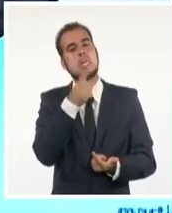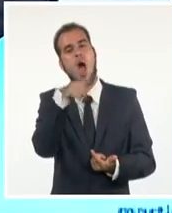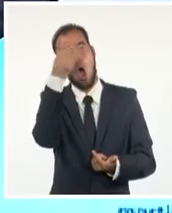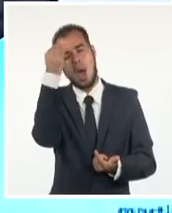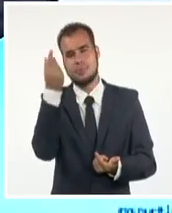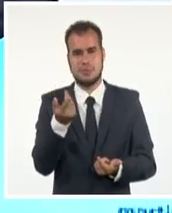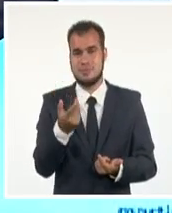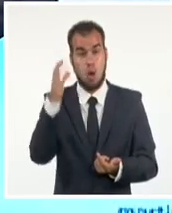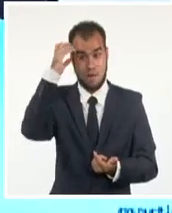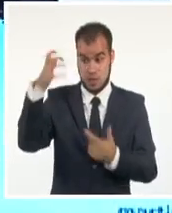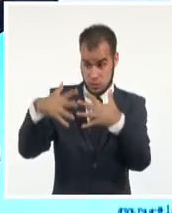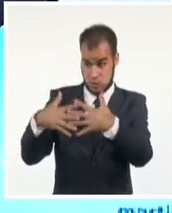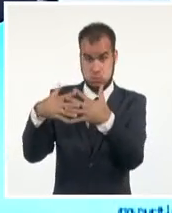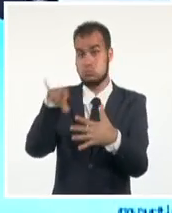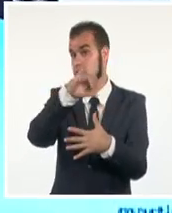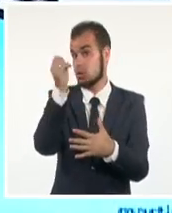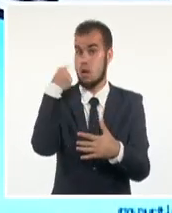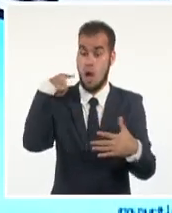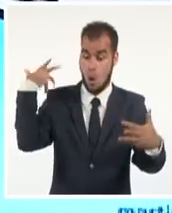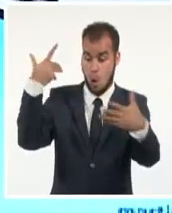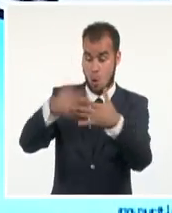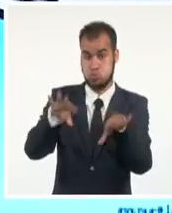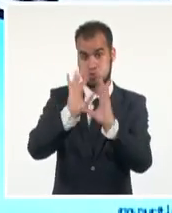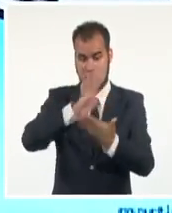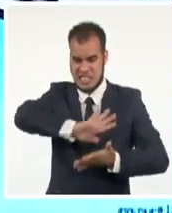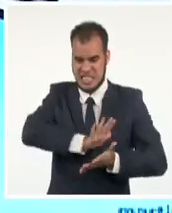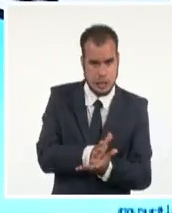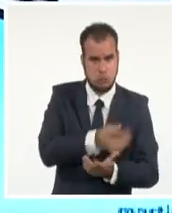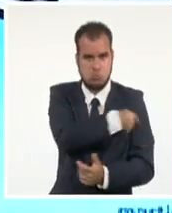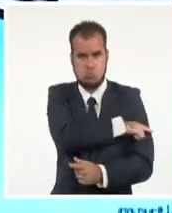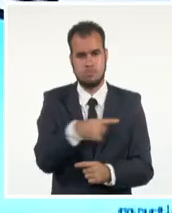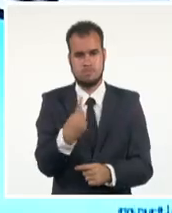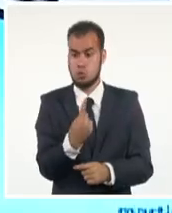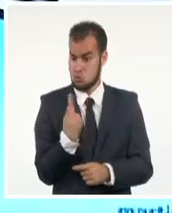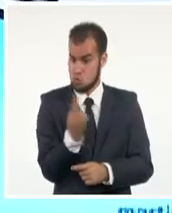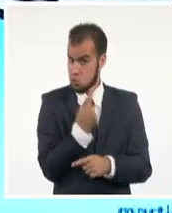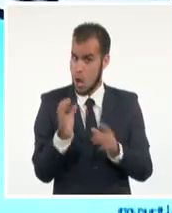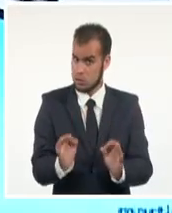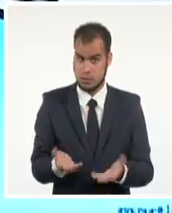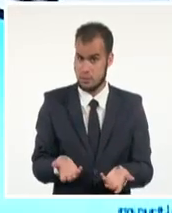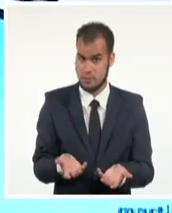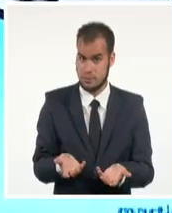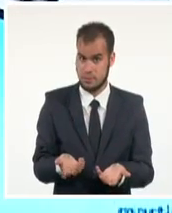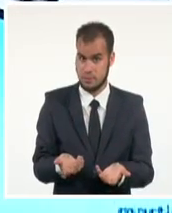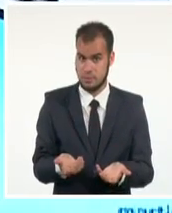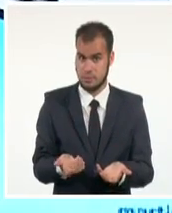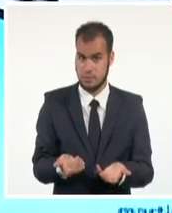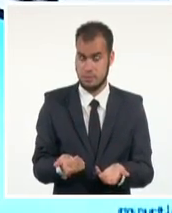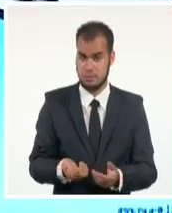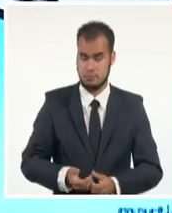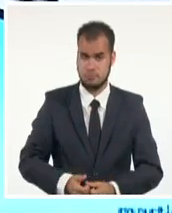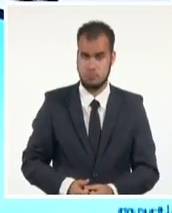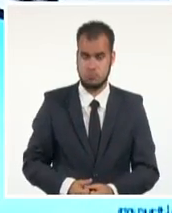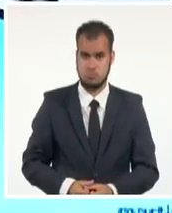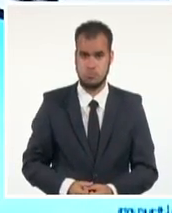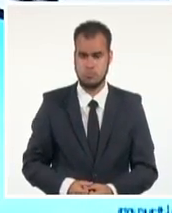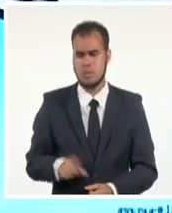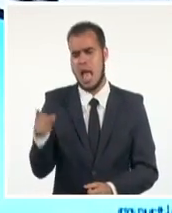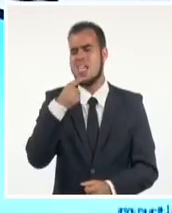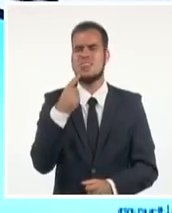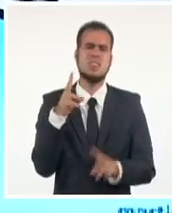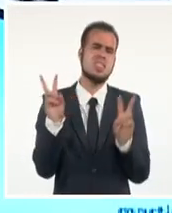sola, que no es lo mismo, pero es igual. Que la Facultad de Matemática de la Universidad de La Habana sea la sede para reseccionar